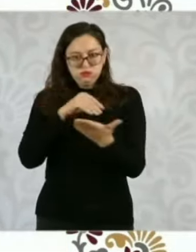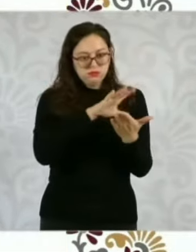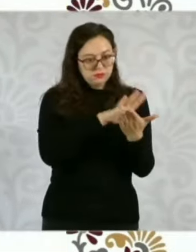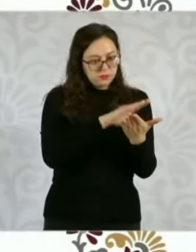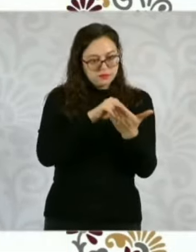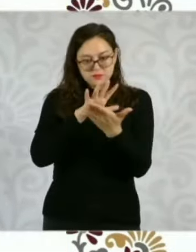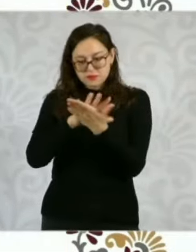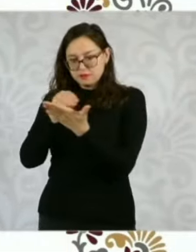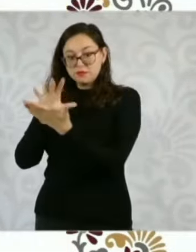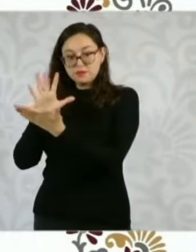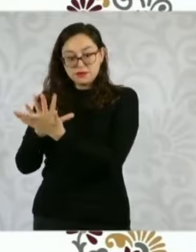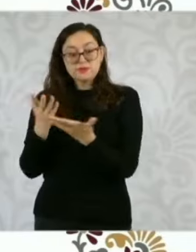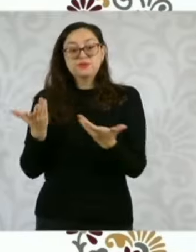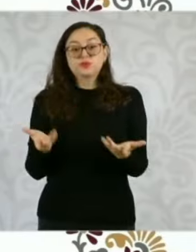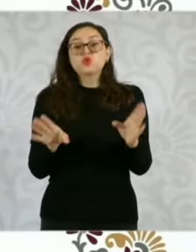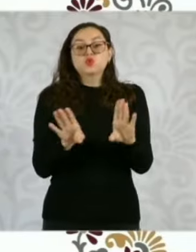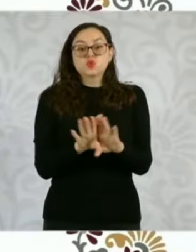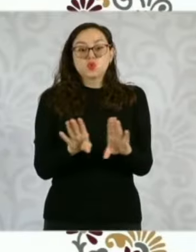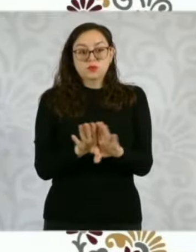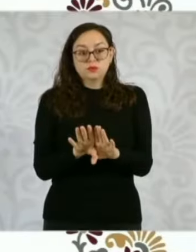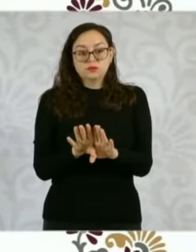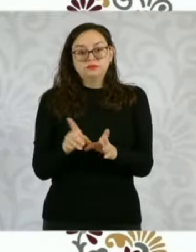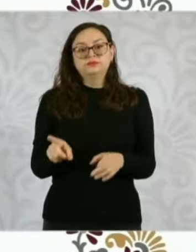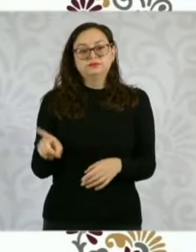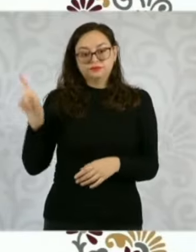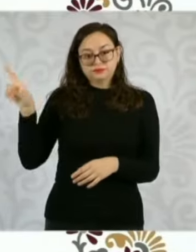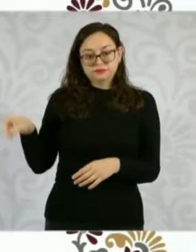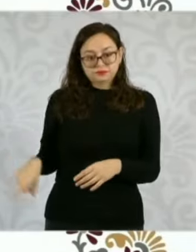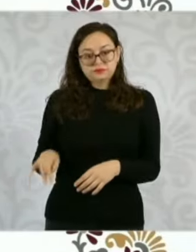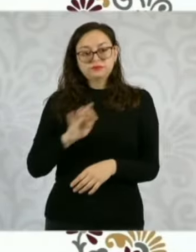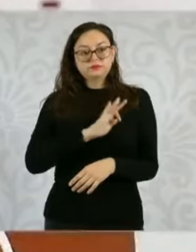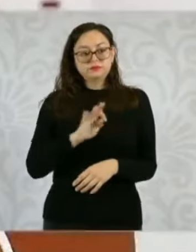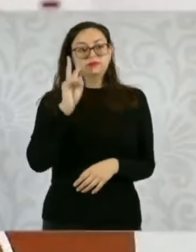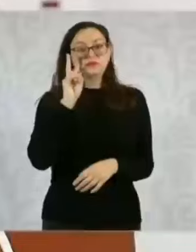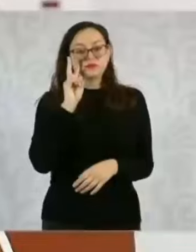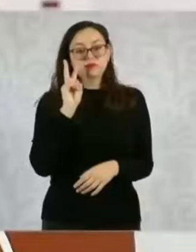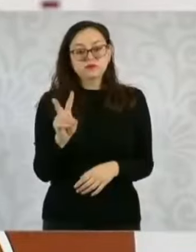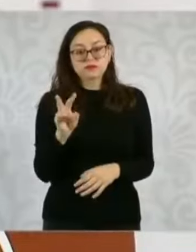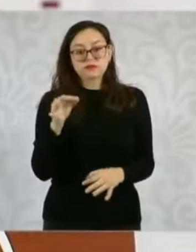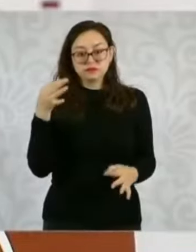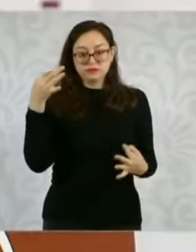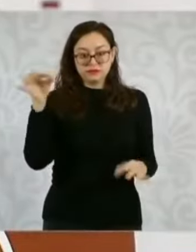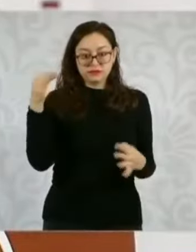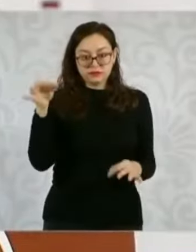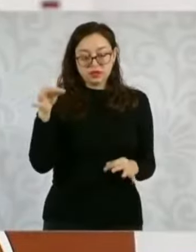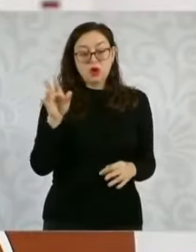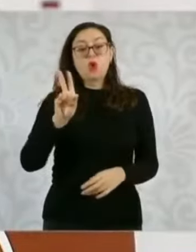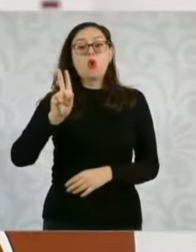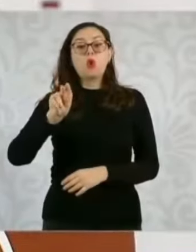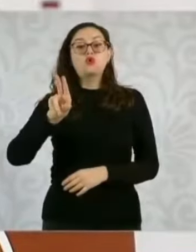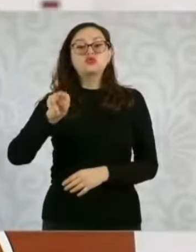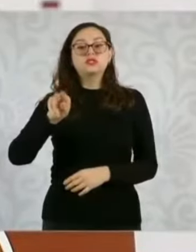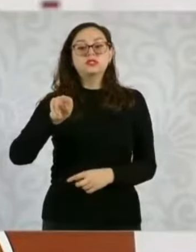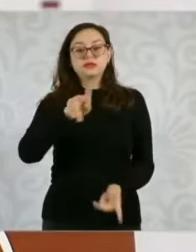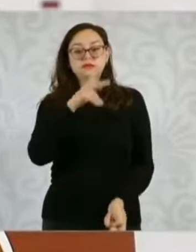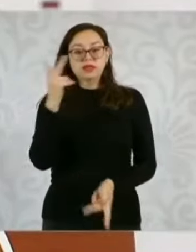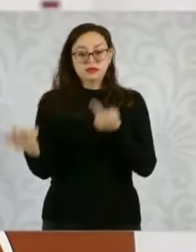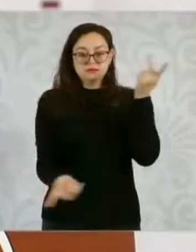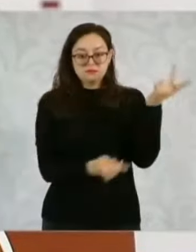¿Cómo va a ser el censo? Es este cuadernillo que contiene poco más de 80 preguntas, es un